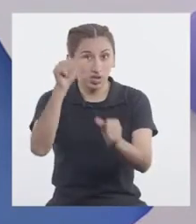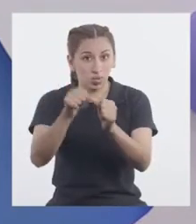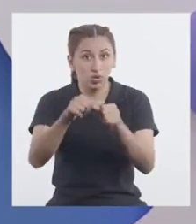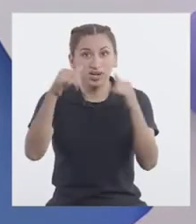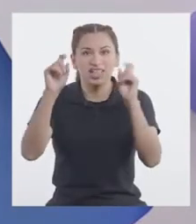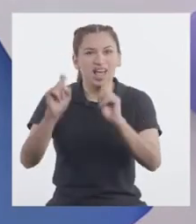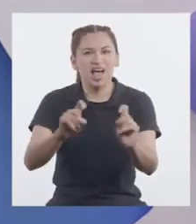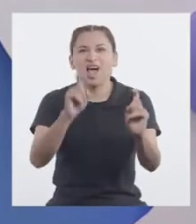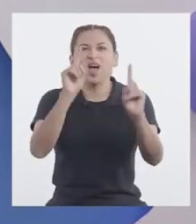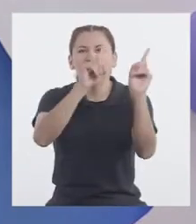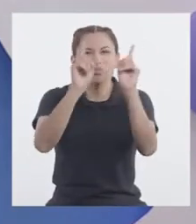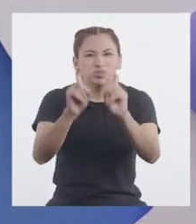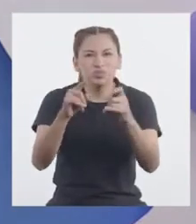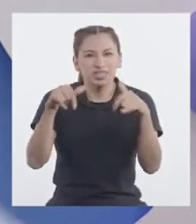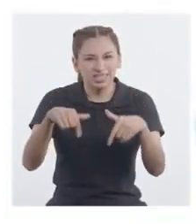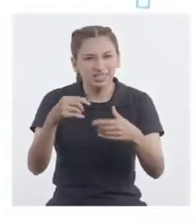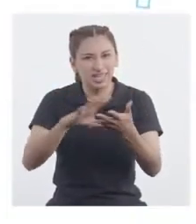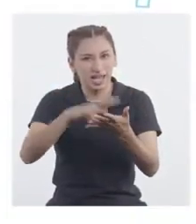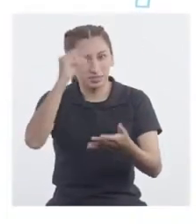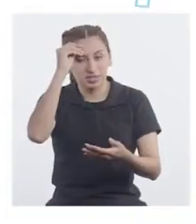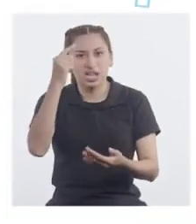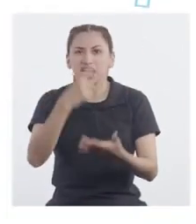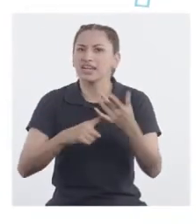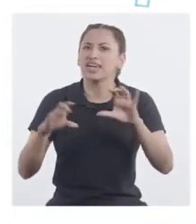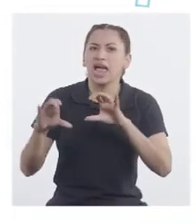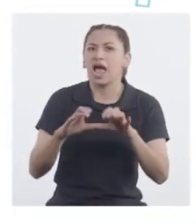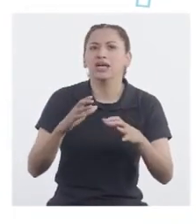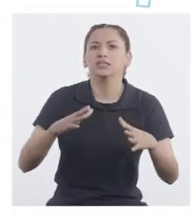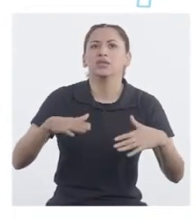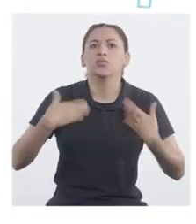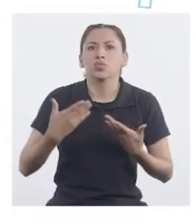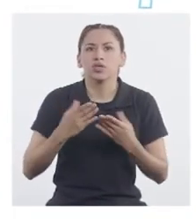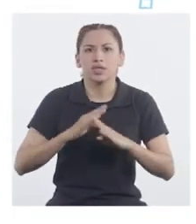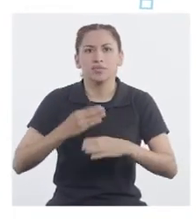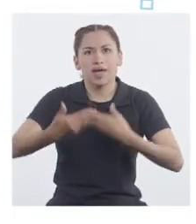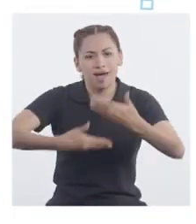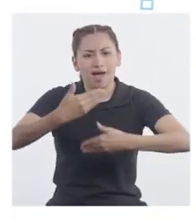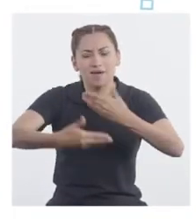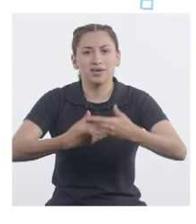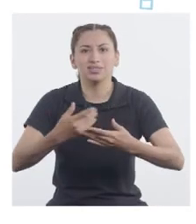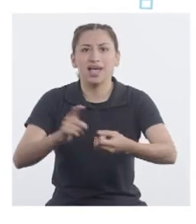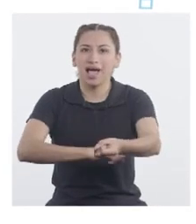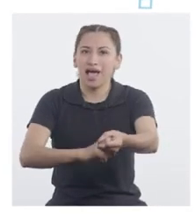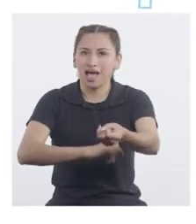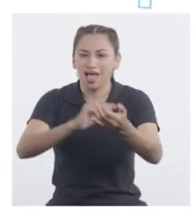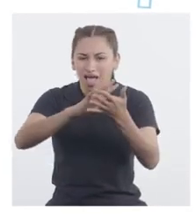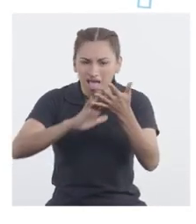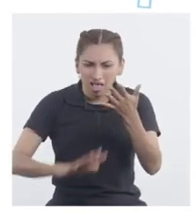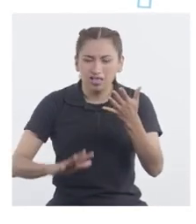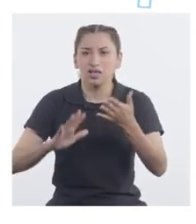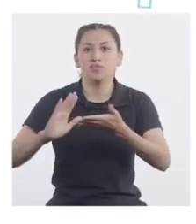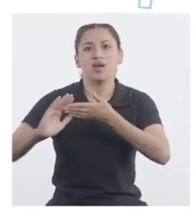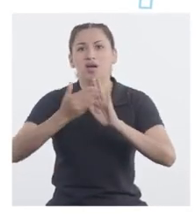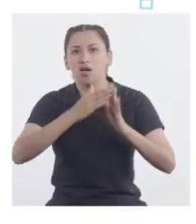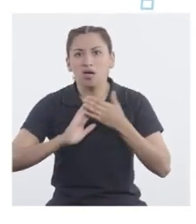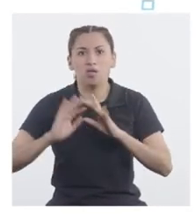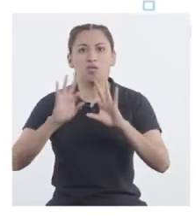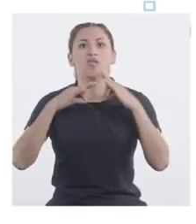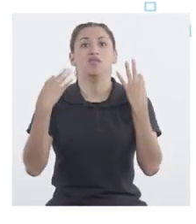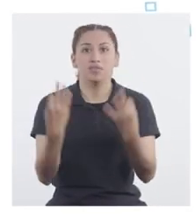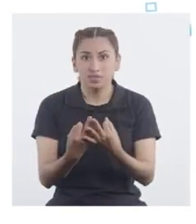la incógnita de esta experiencia de aprendizaje. ¿Qué acciones podemos promover para prevenir la anemia en nuestra familia o